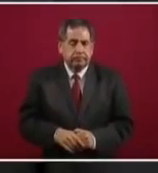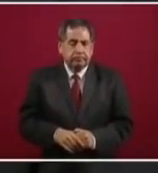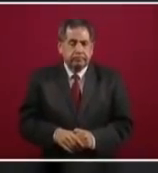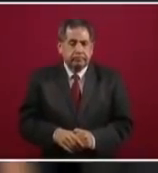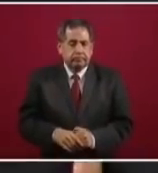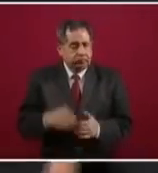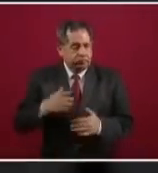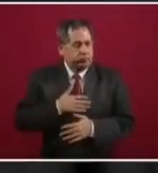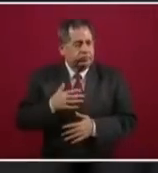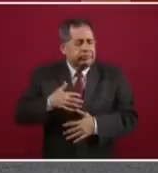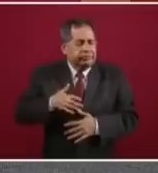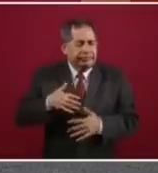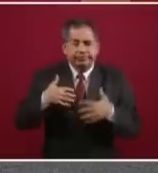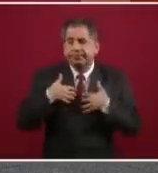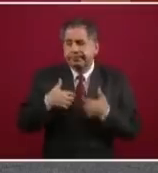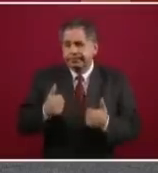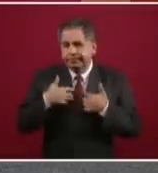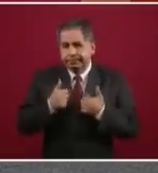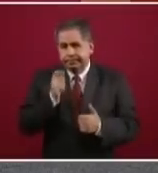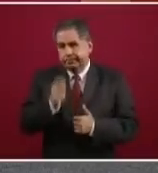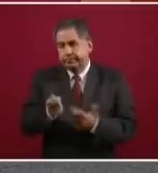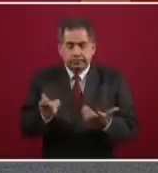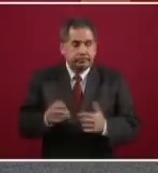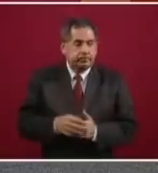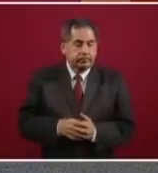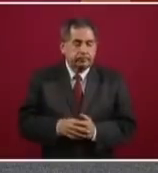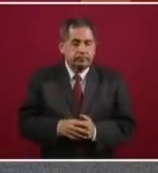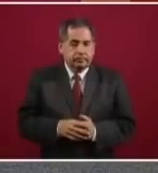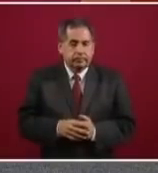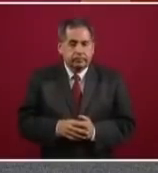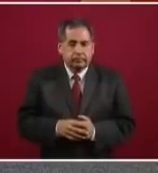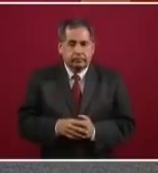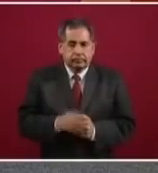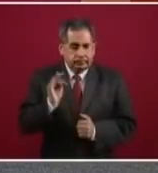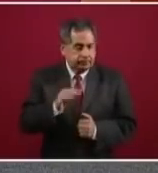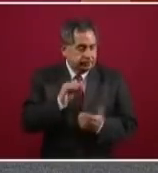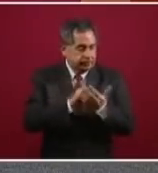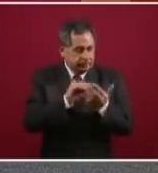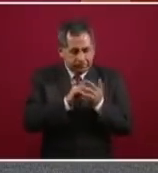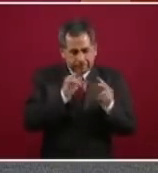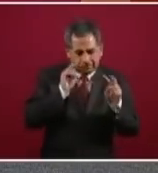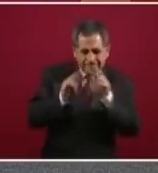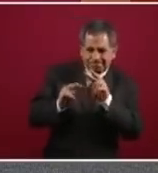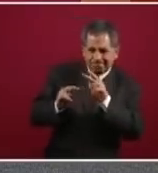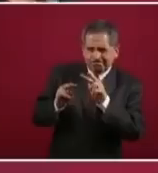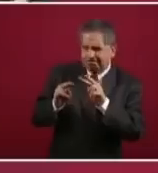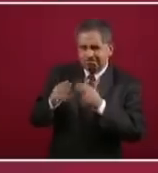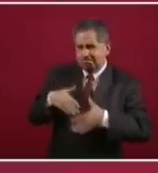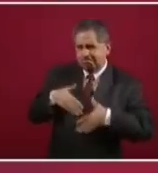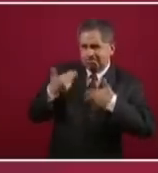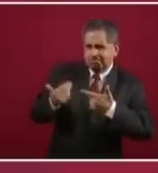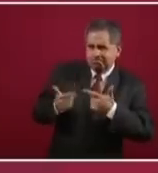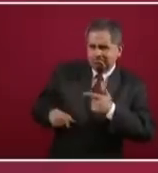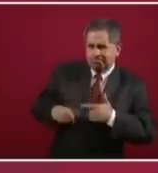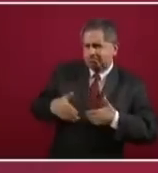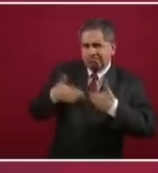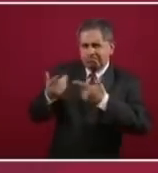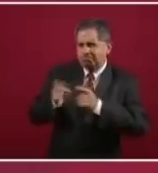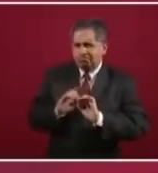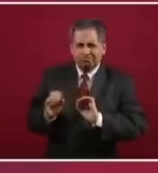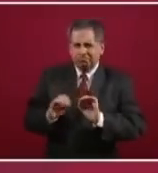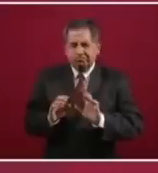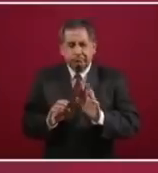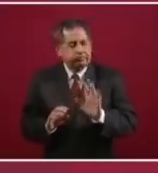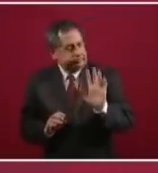O sea, porque yo entiendo que sigan viendo con desconfianza al gobierno, nada